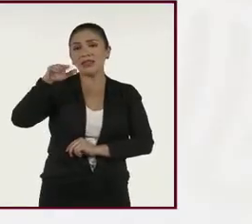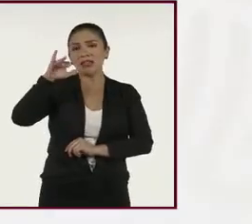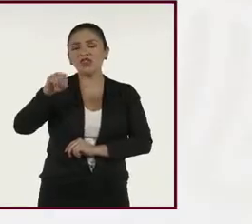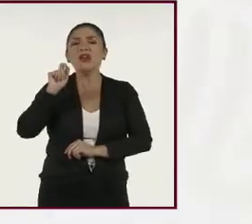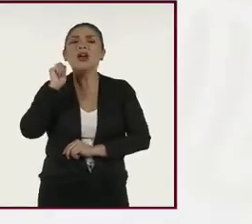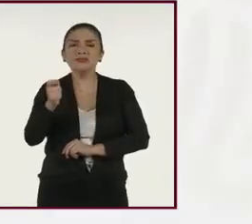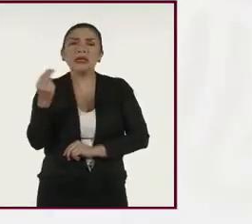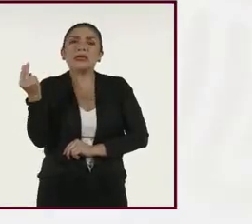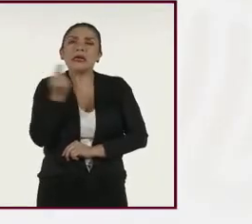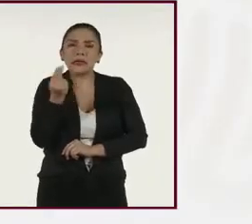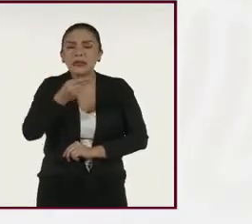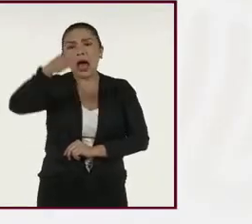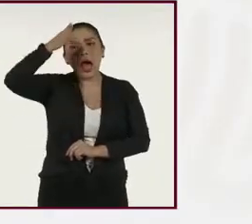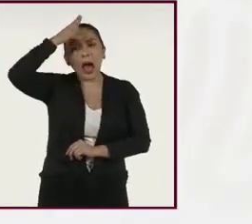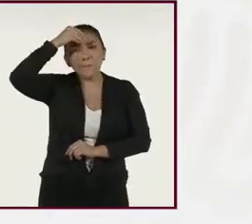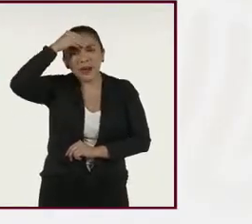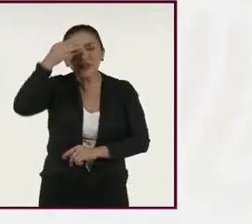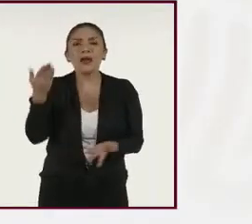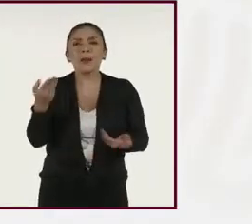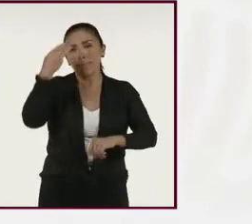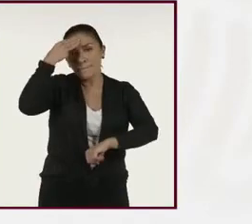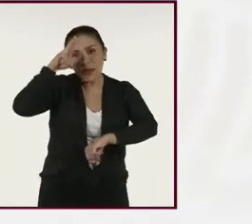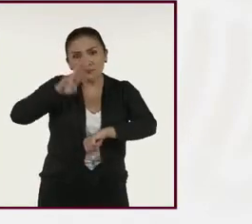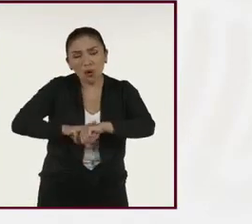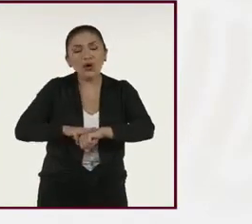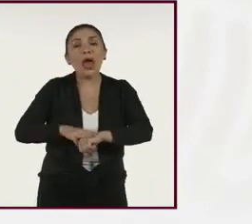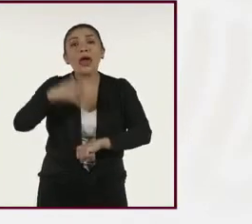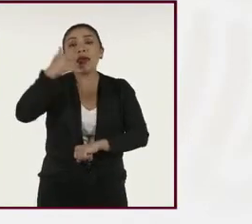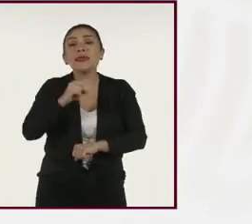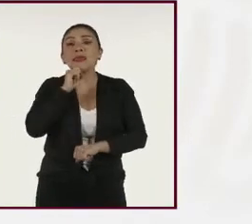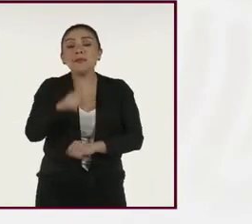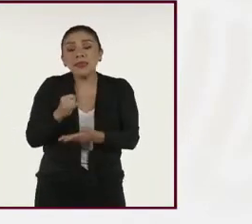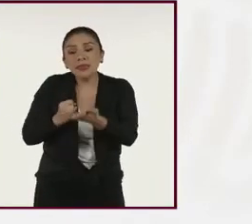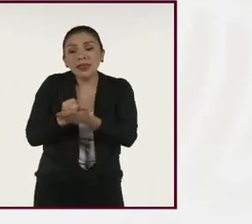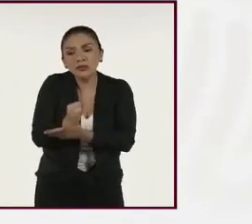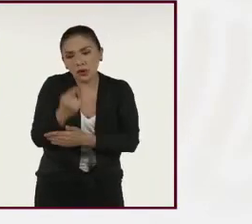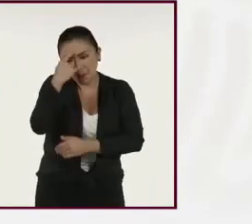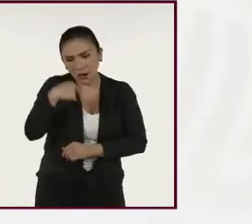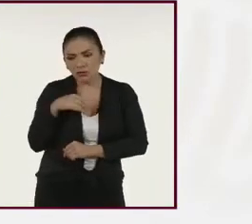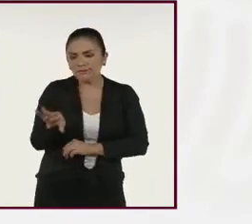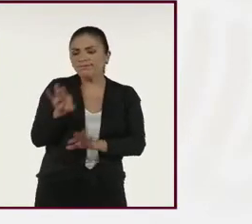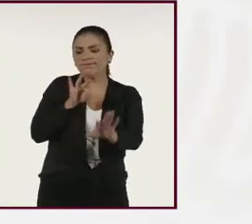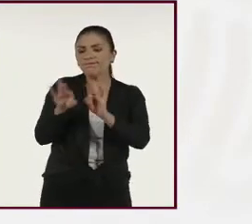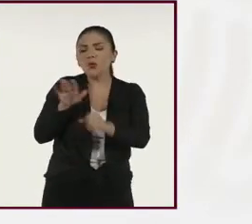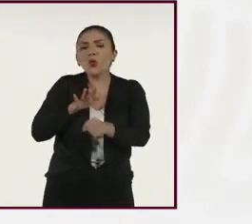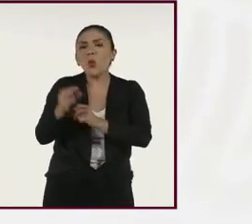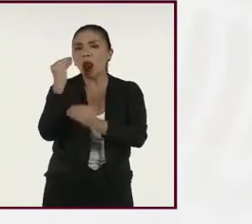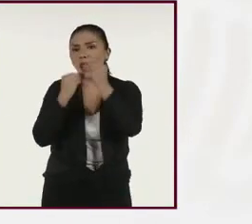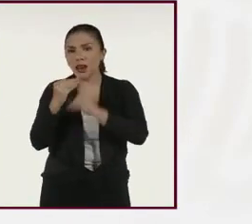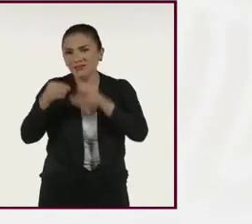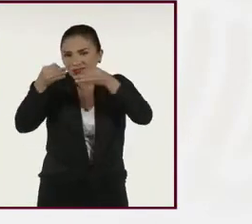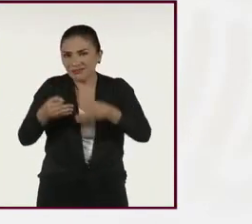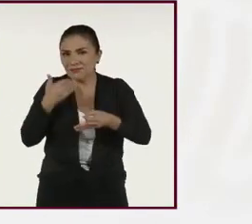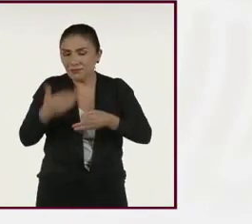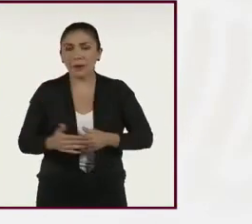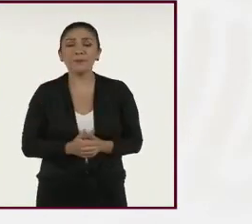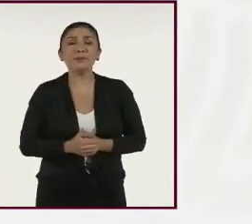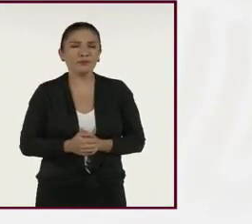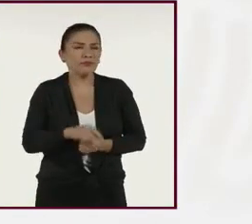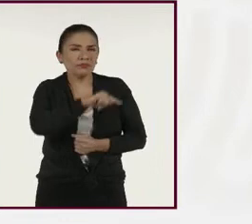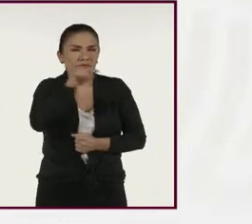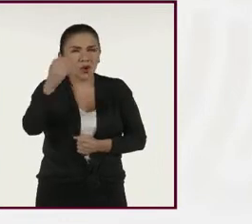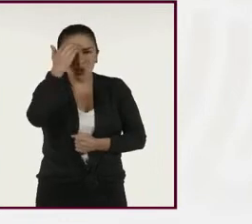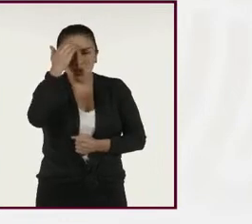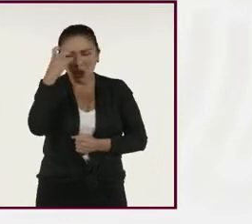requiere aprendizaje, memoria y la decisión de tomar ciertos tipos de alimentos. De hecho, conocemos